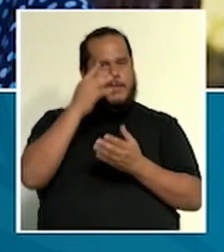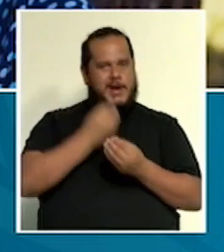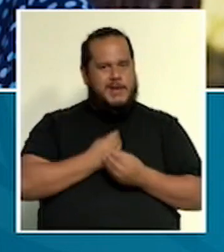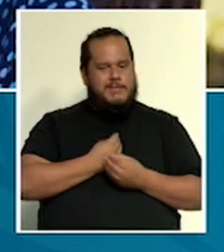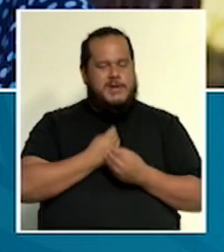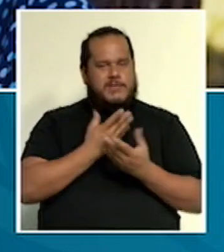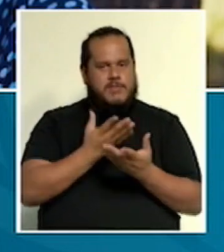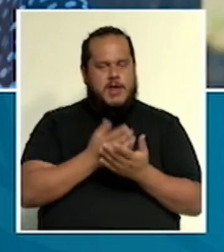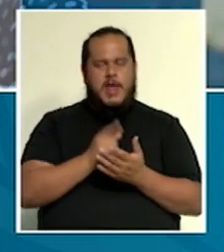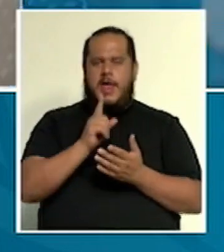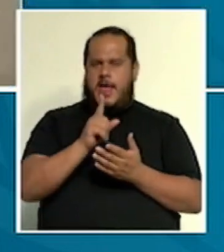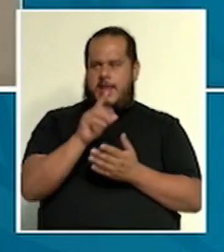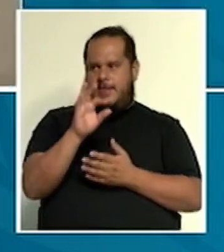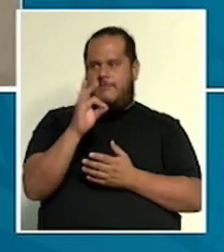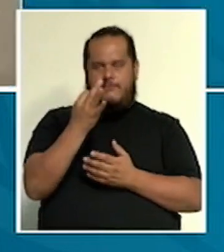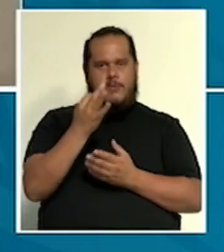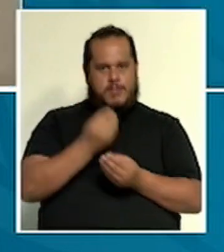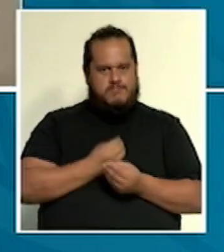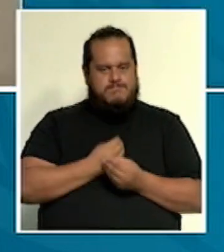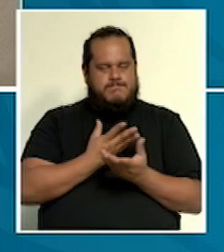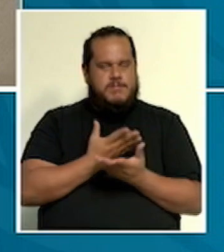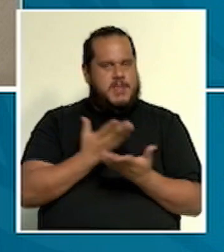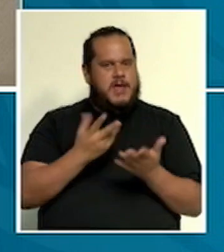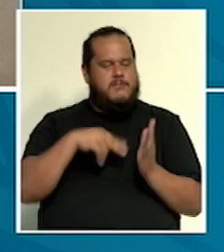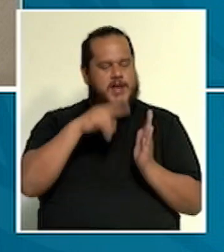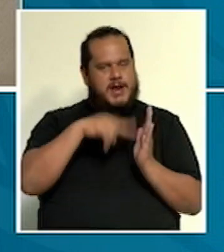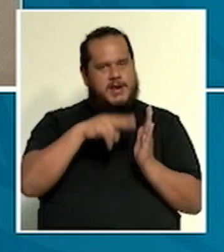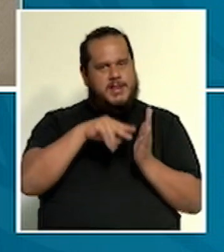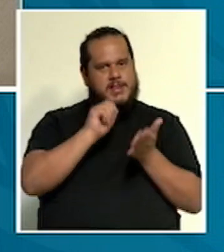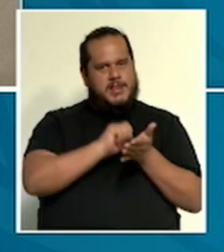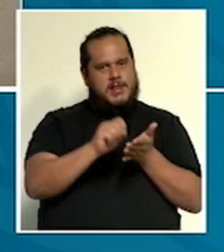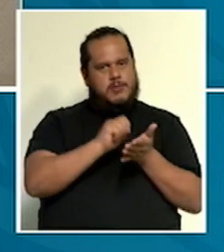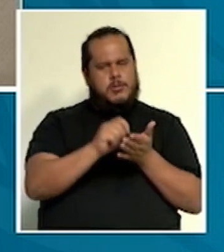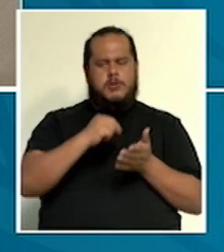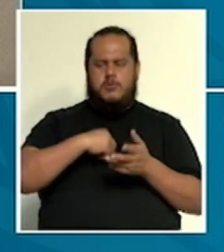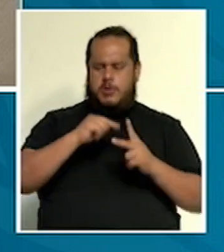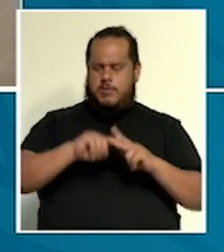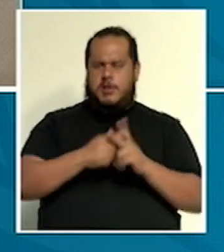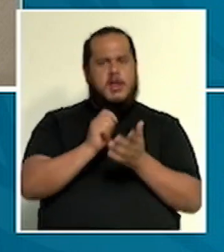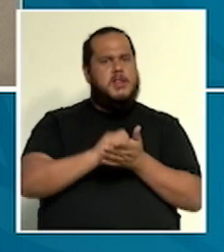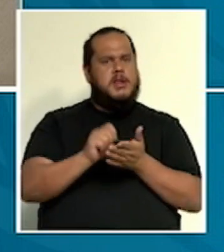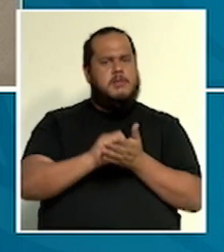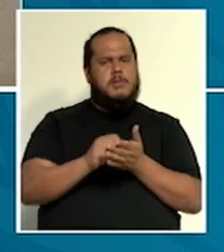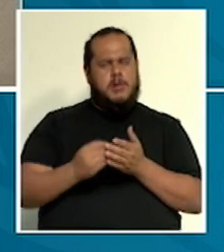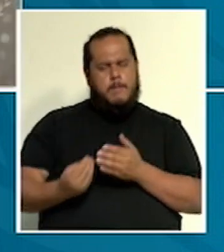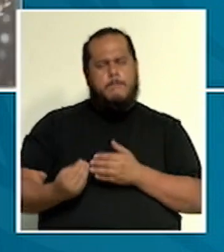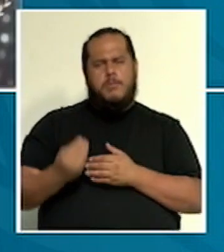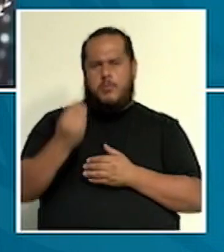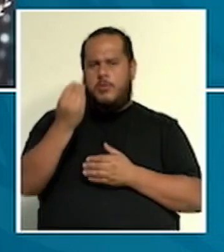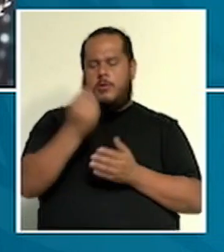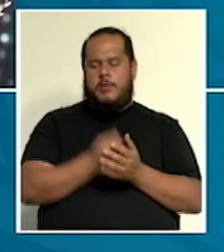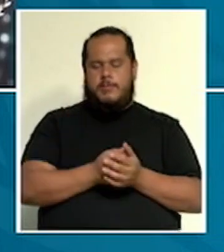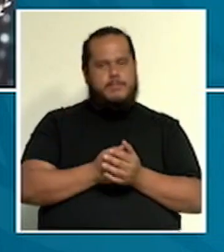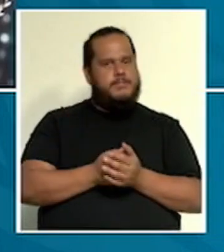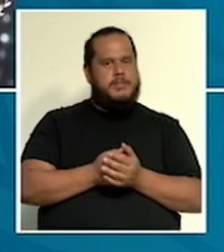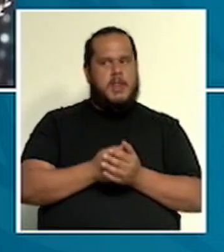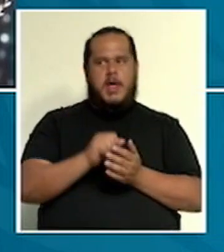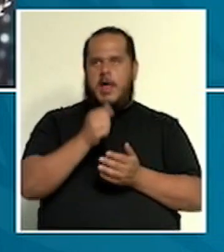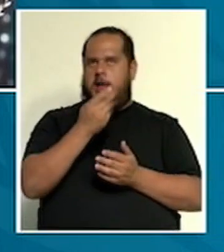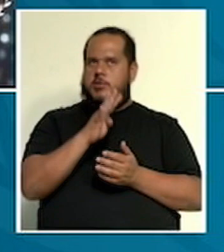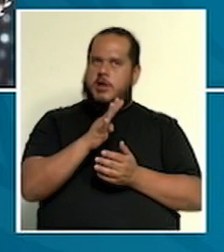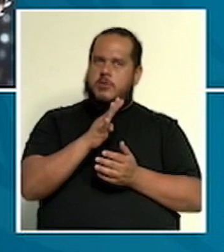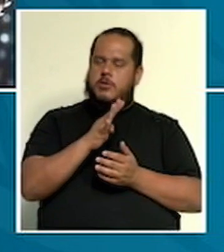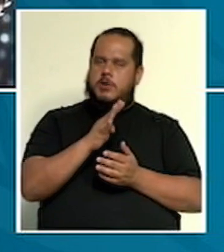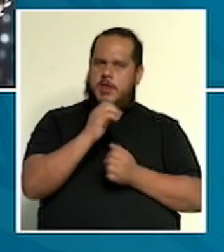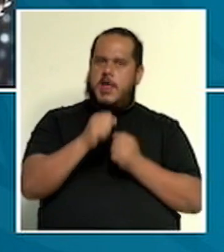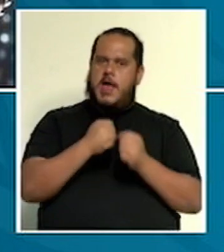y ese canal pues yo creo que fue la literatura. Comencé a escribir muy jovencita, a los